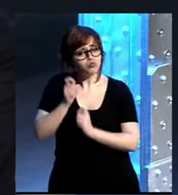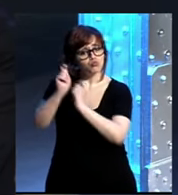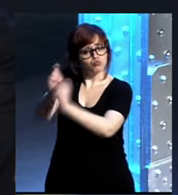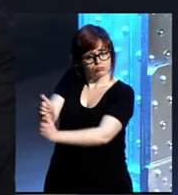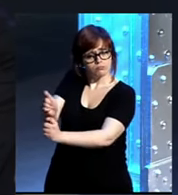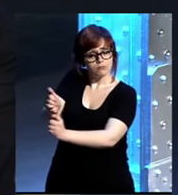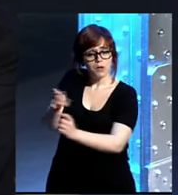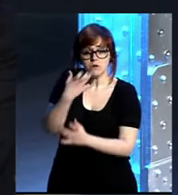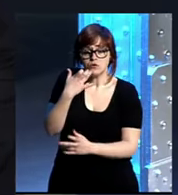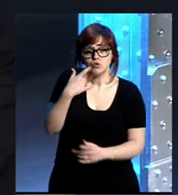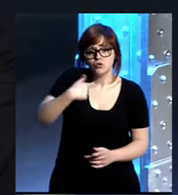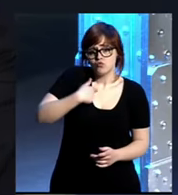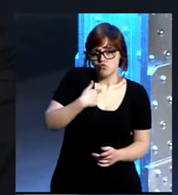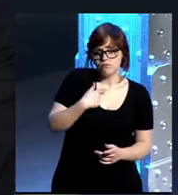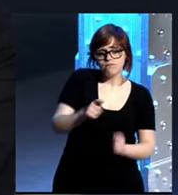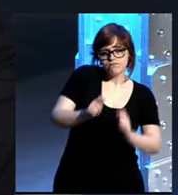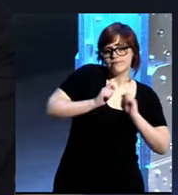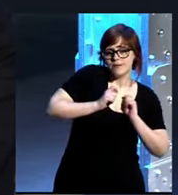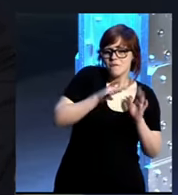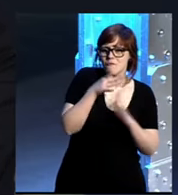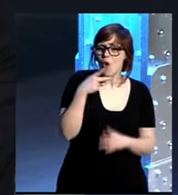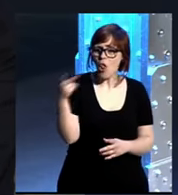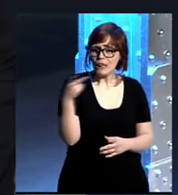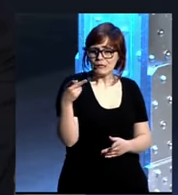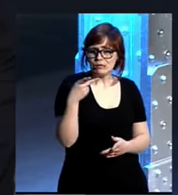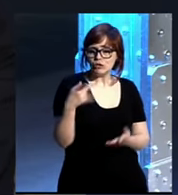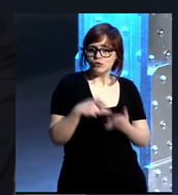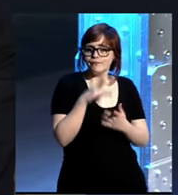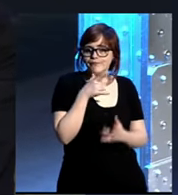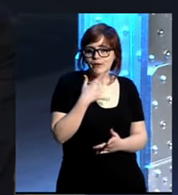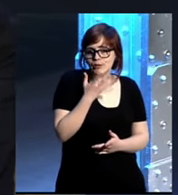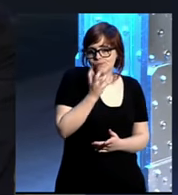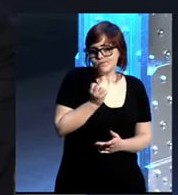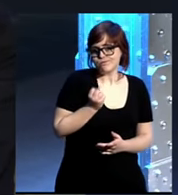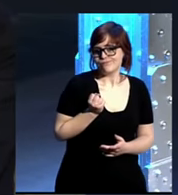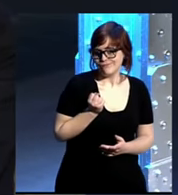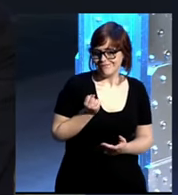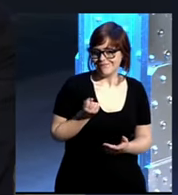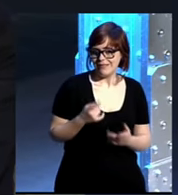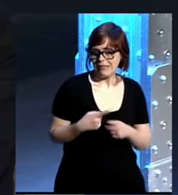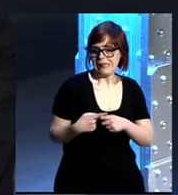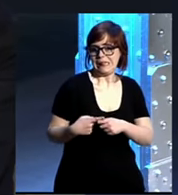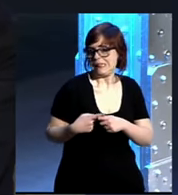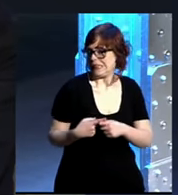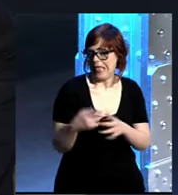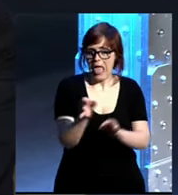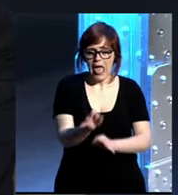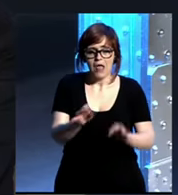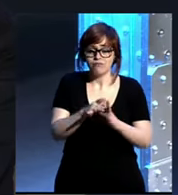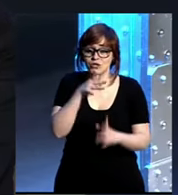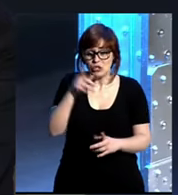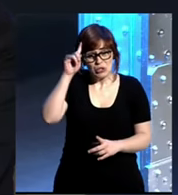Pero juntos no gastamos nada. Y esto es lo más complicado, ¿vale? No sé si te he respondido, pero en el fondo